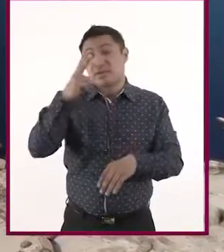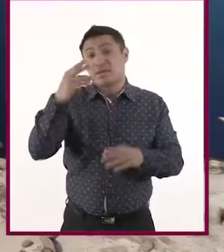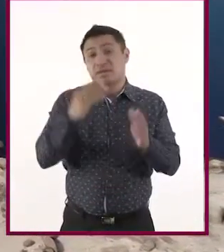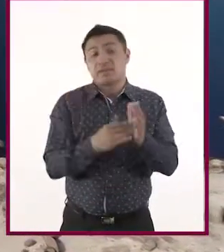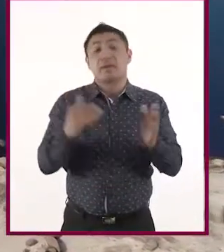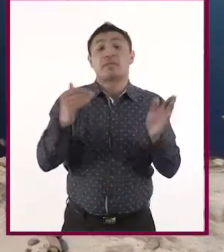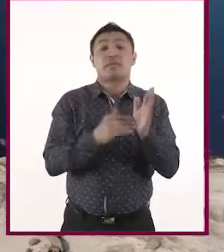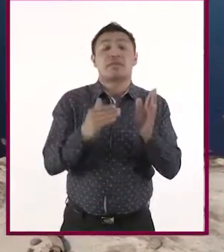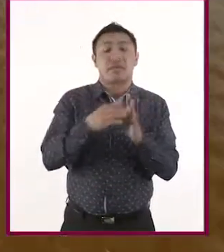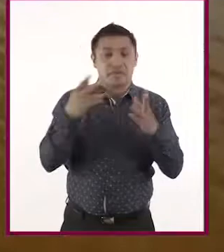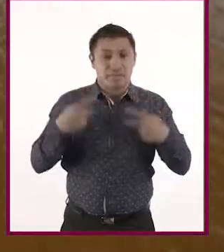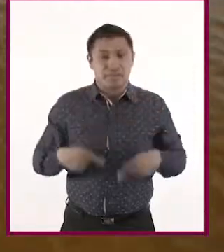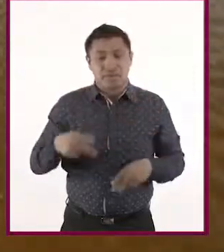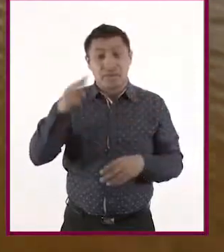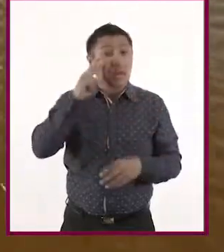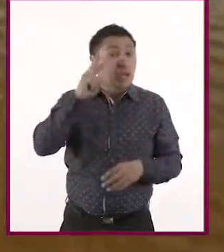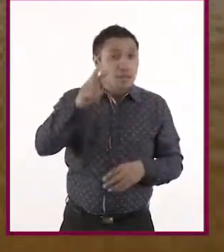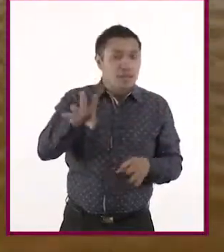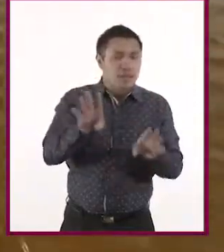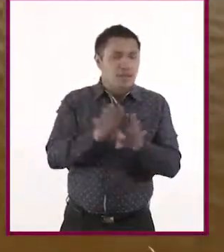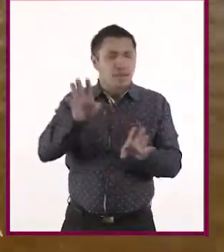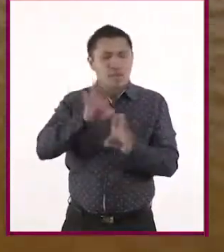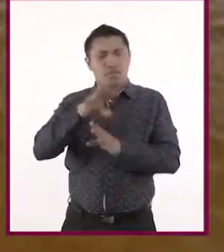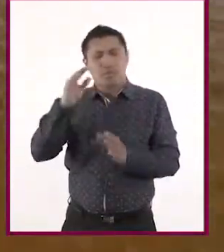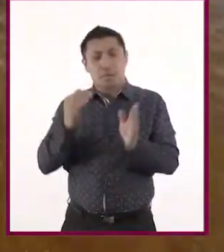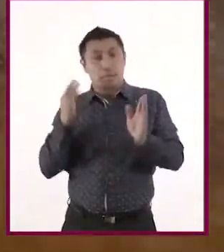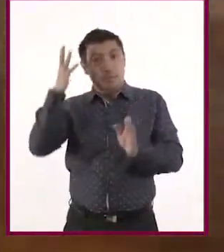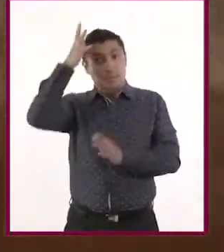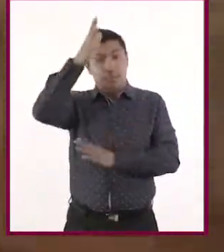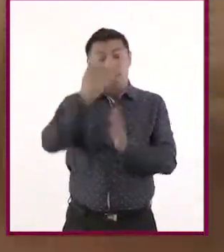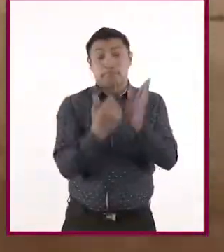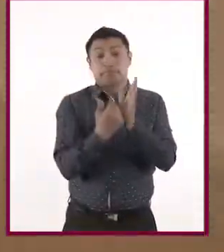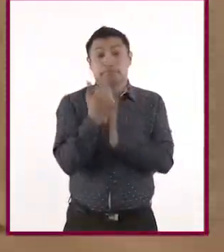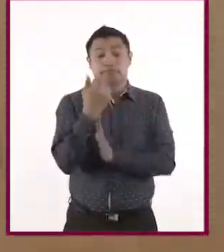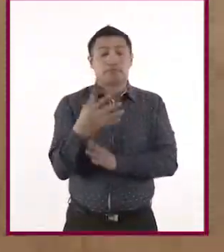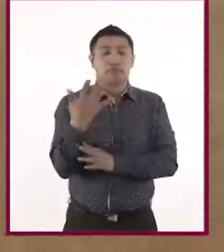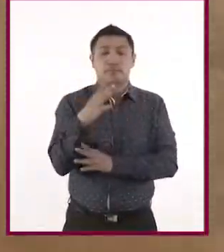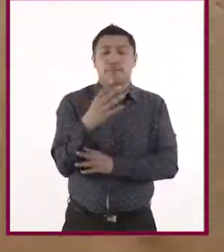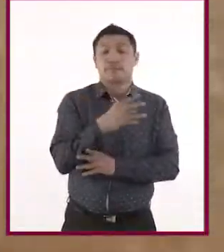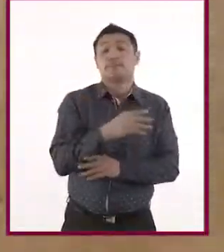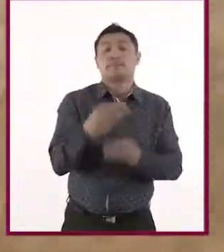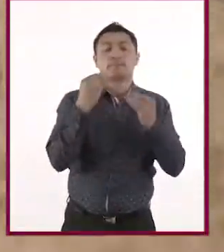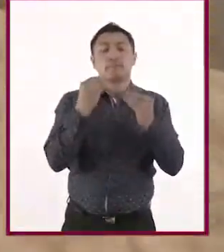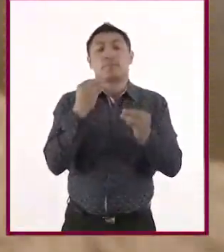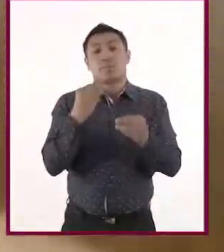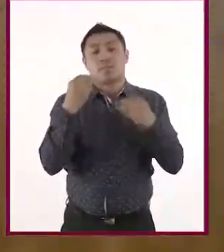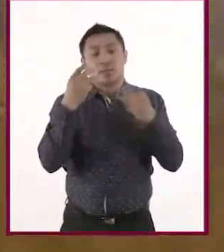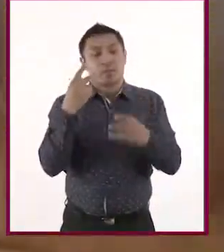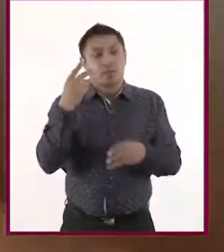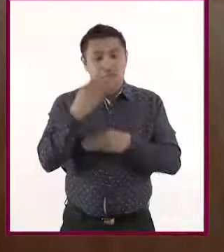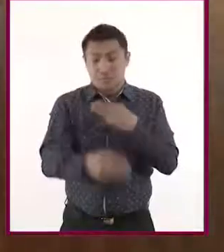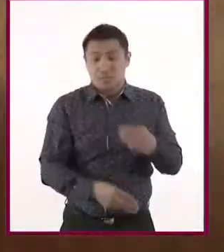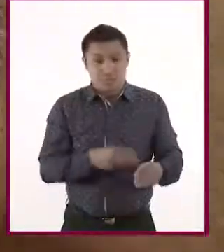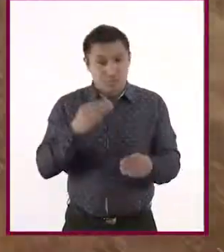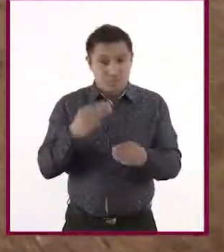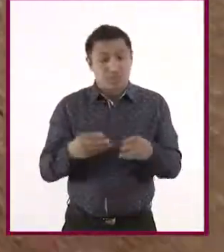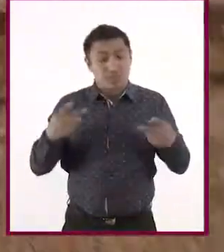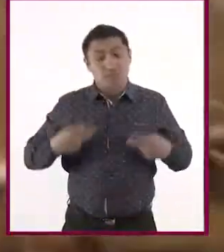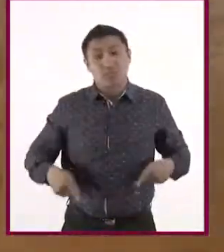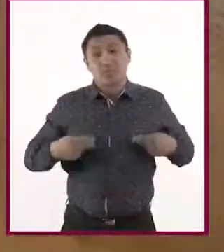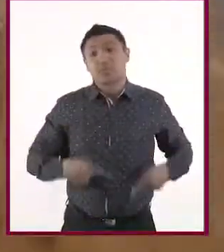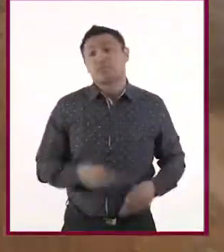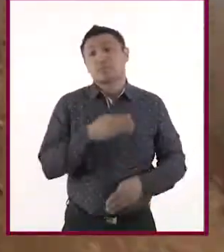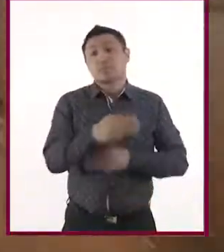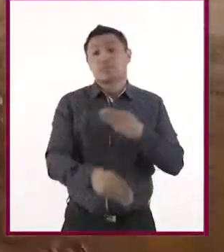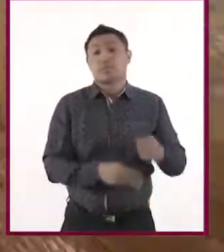esta cifra continuará aumentando. Casi un tercio de la población mundial vive con estrés hídrico. ¿No hay suficiente